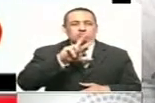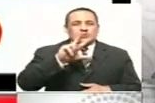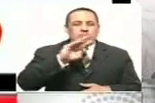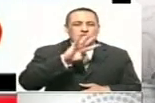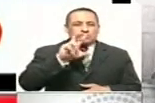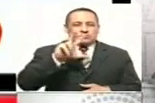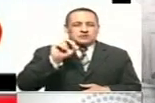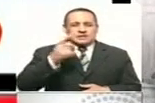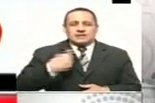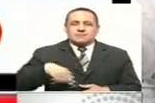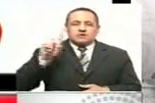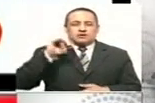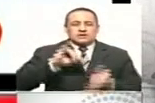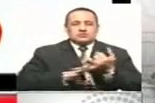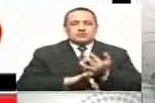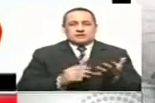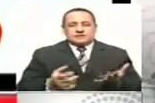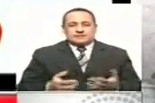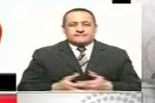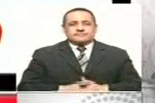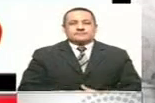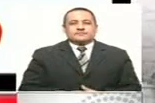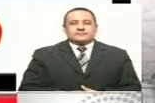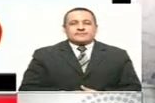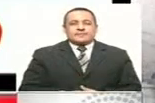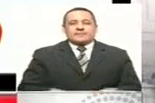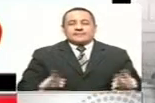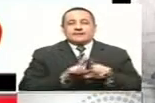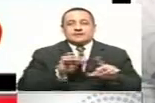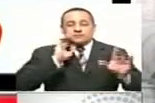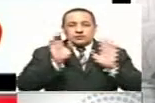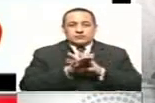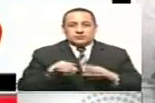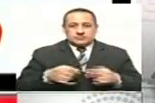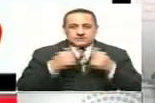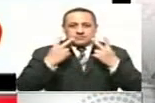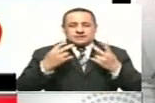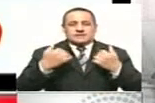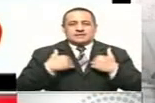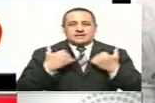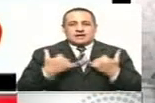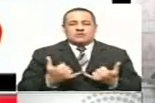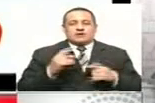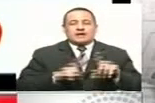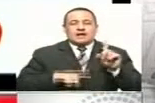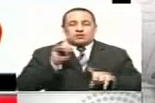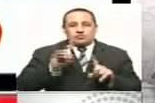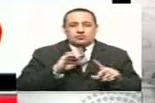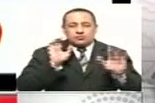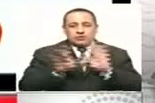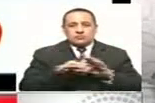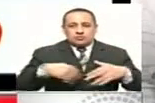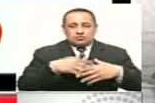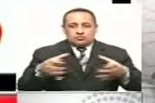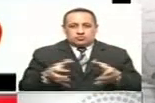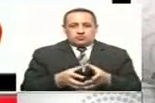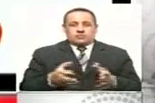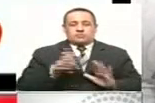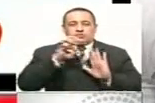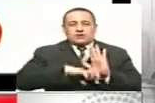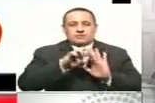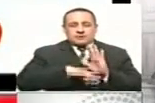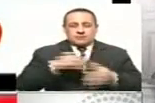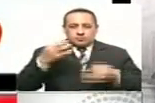430.9 millones de soles. Por ejemplo, ahí se va a poner en algunos de estos